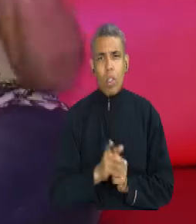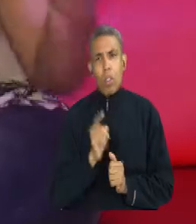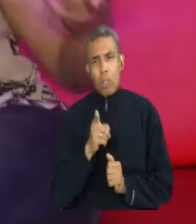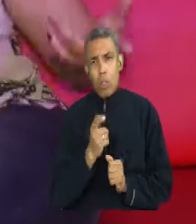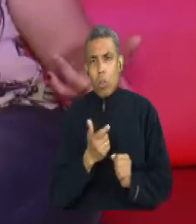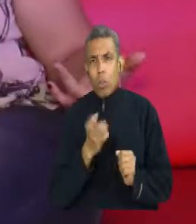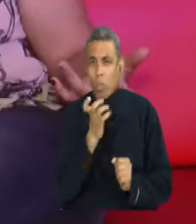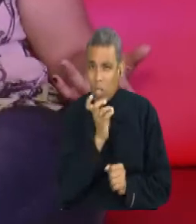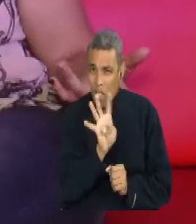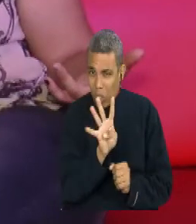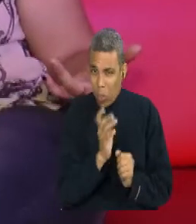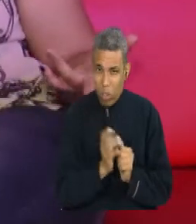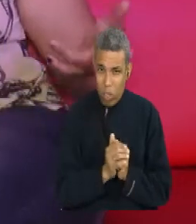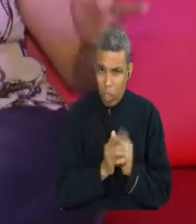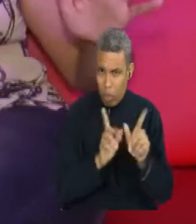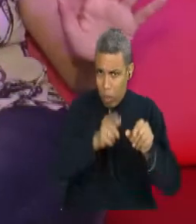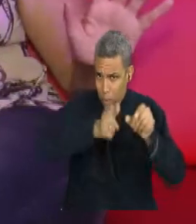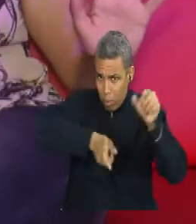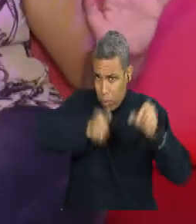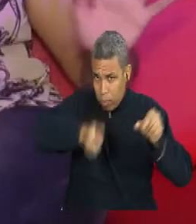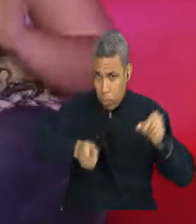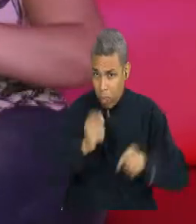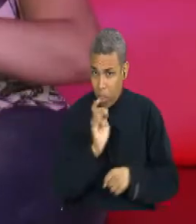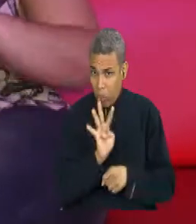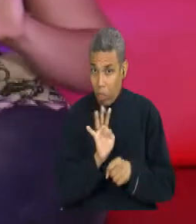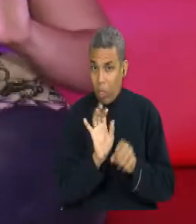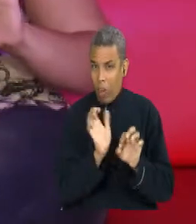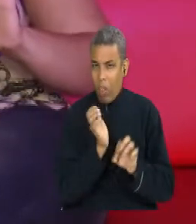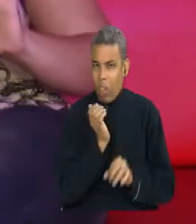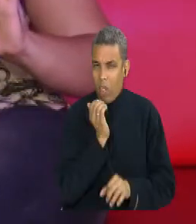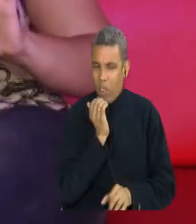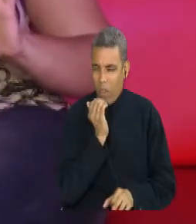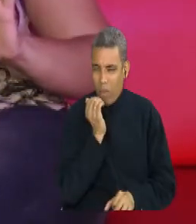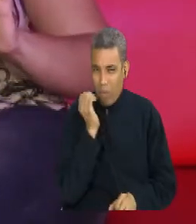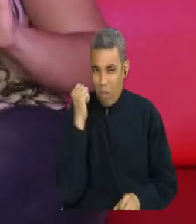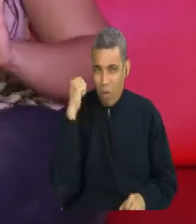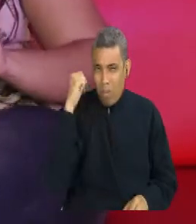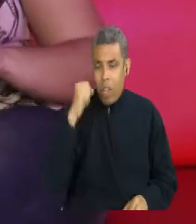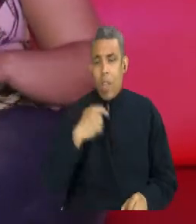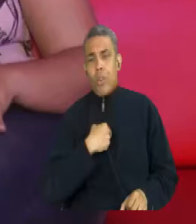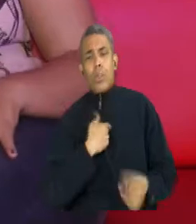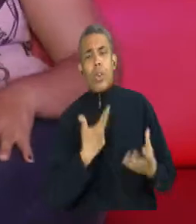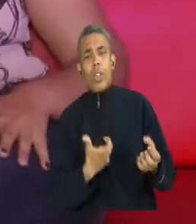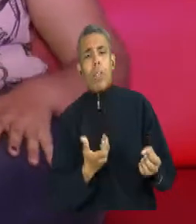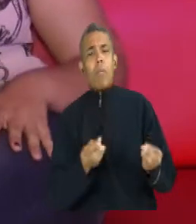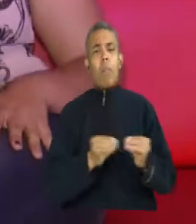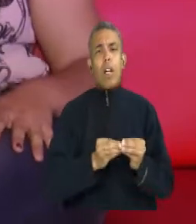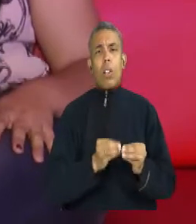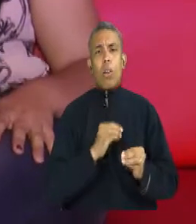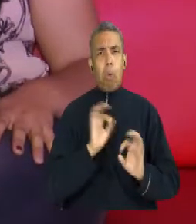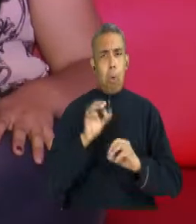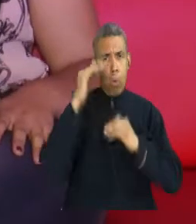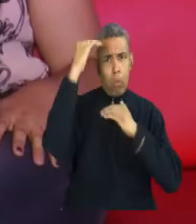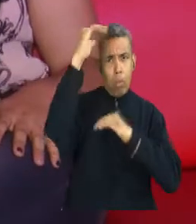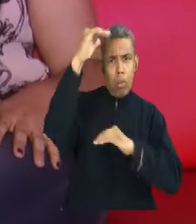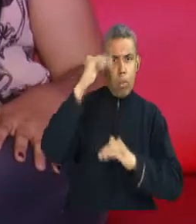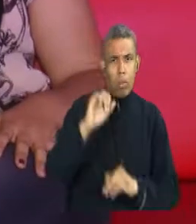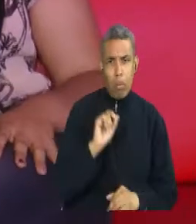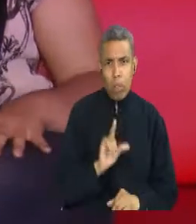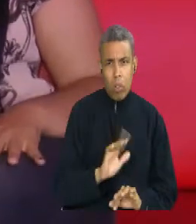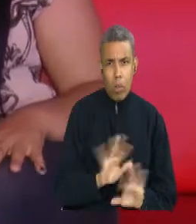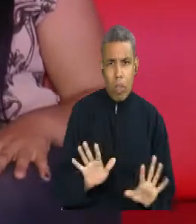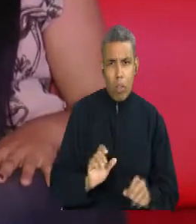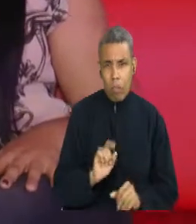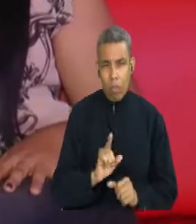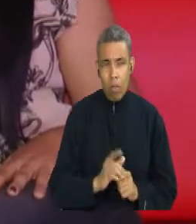pero por ejemplo, si llegaran a llegar más, ¿se pueden inscribir o ya hasta ahí llega el número de participantes? Bueno, ellos tienen un